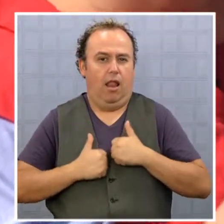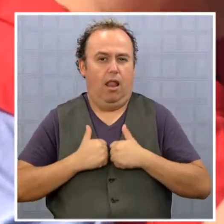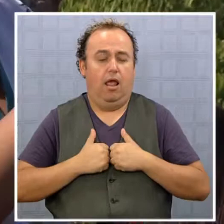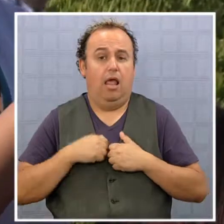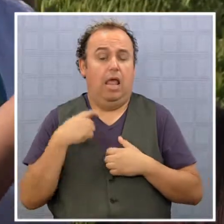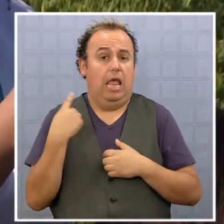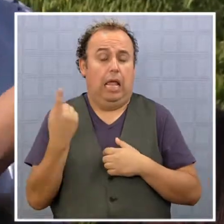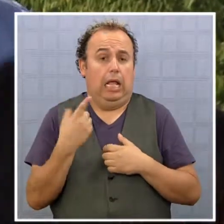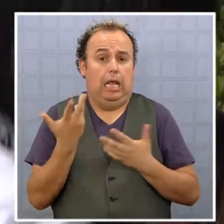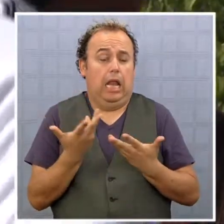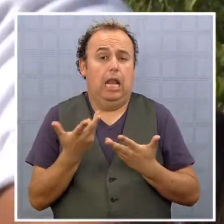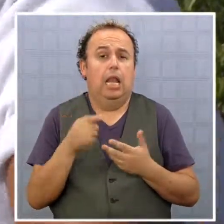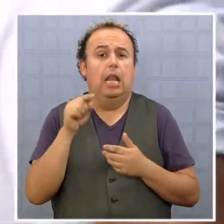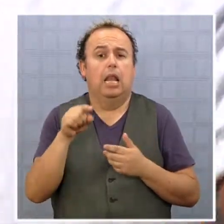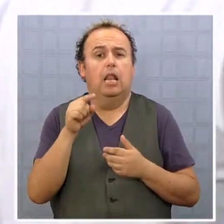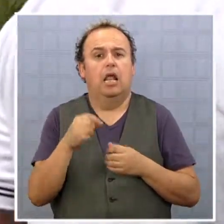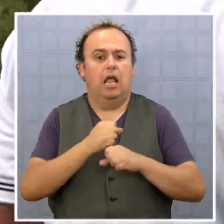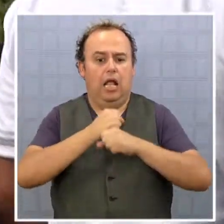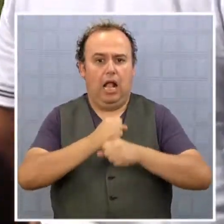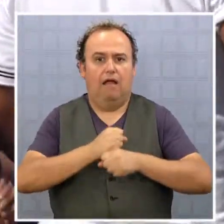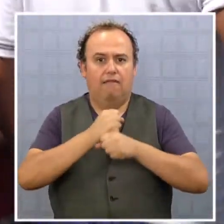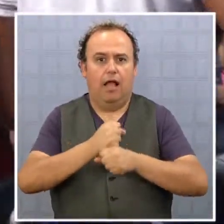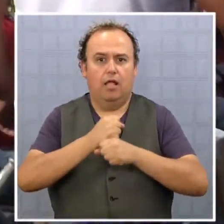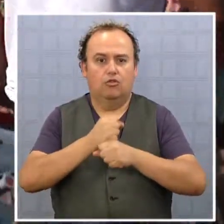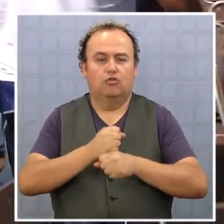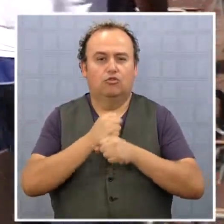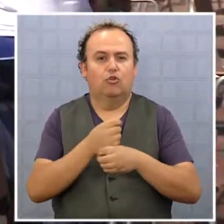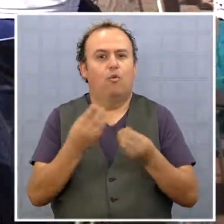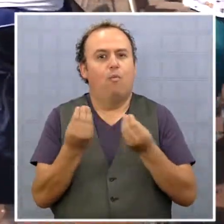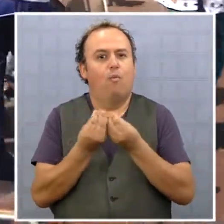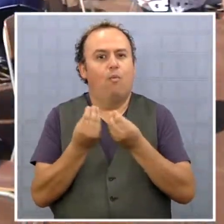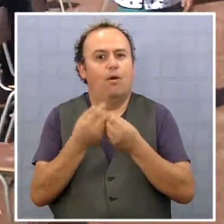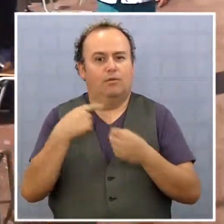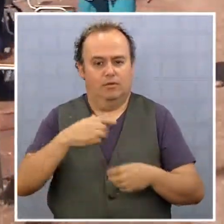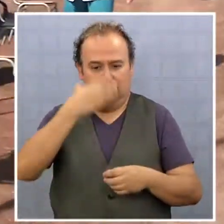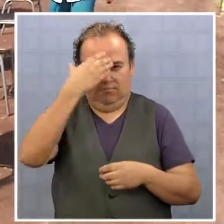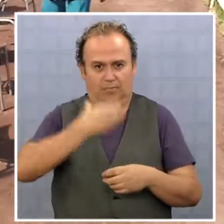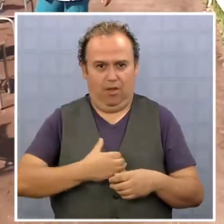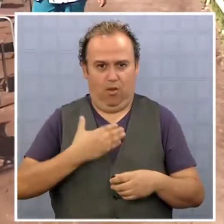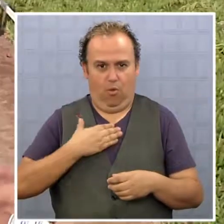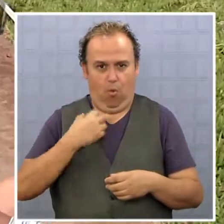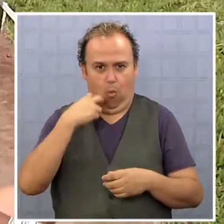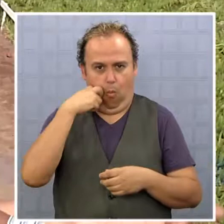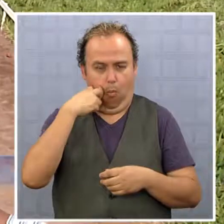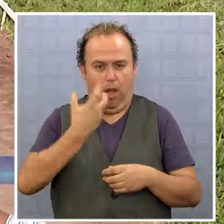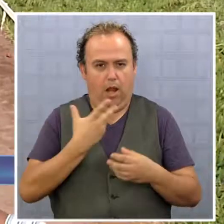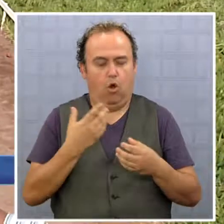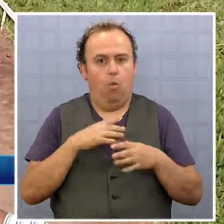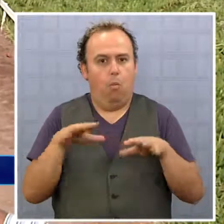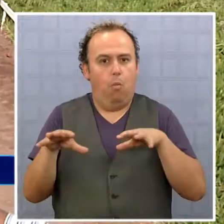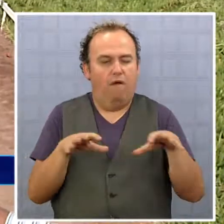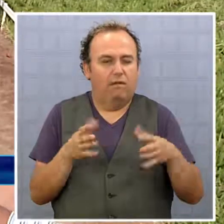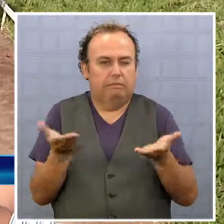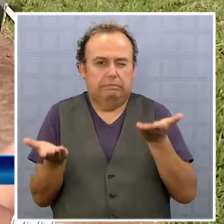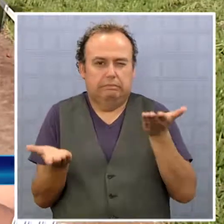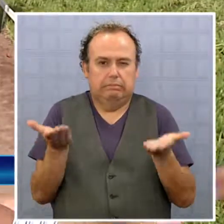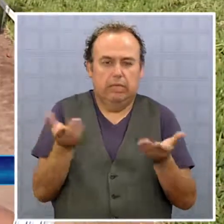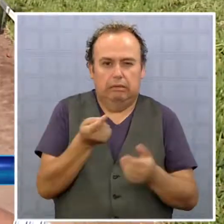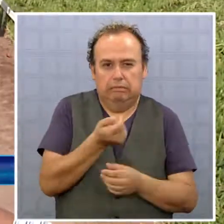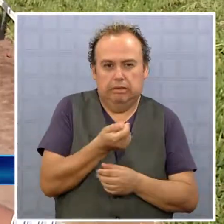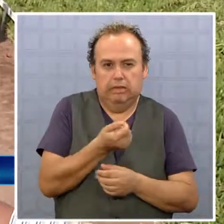Y generalmente lo bueno que tiene el caballo es que se mueve en tres dimensiones, muy similar a cómo se mueve el ser humano. Además tiene un montón de